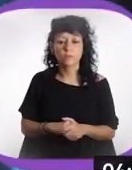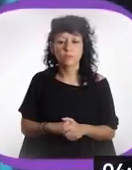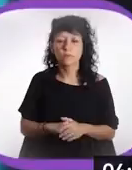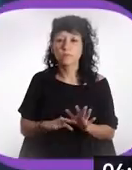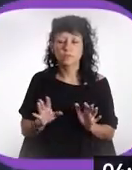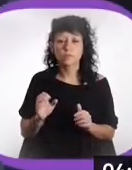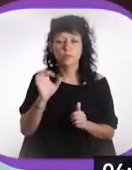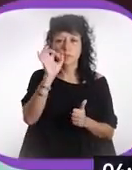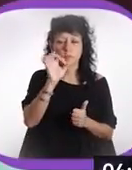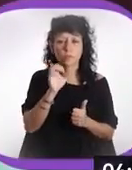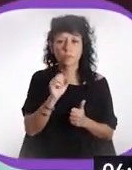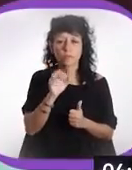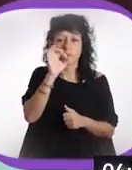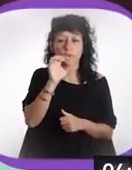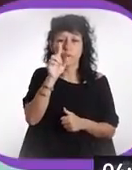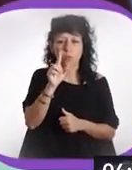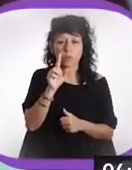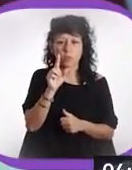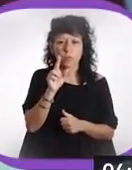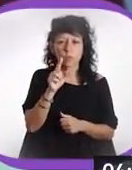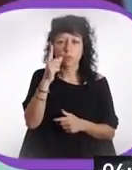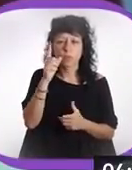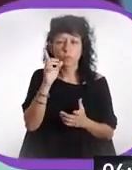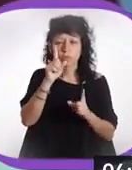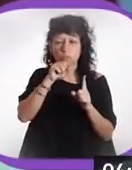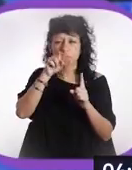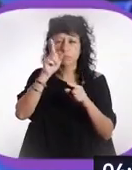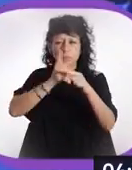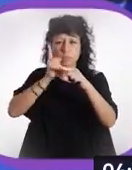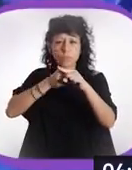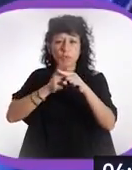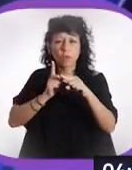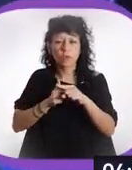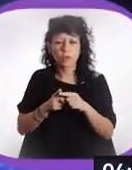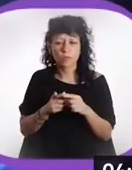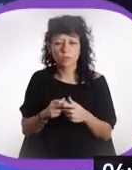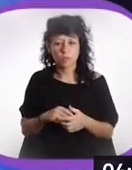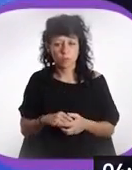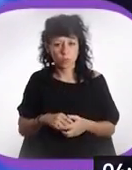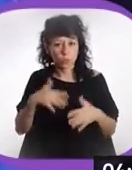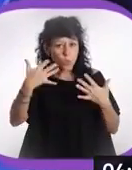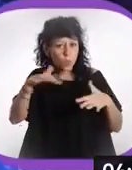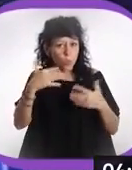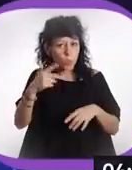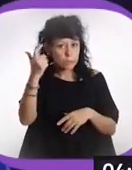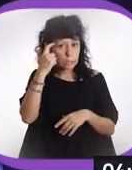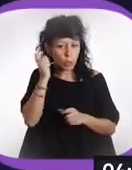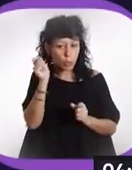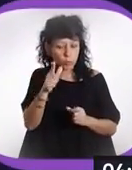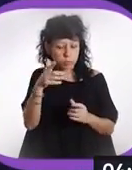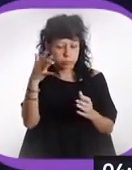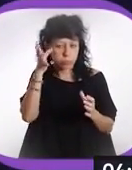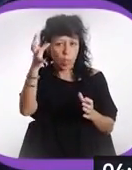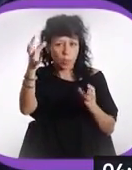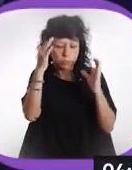Cero, cero, uno. MC al cuadrado, hamburguesa con doble queso. La receta. Wow. Su cerebro está sobrecargado